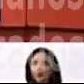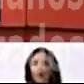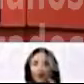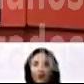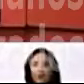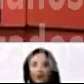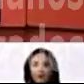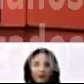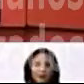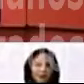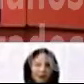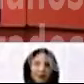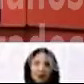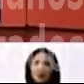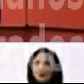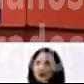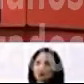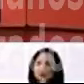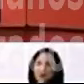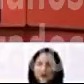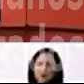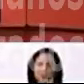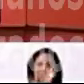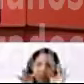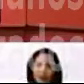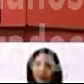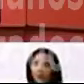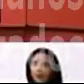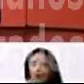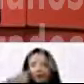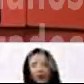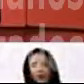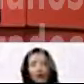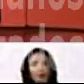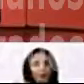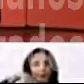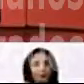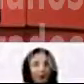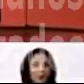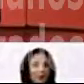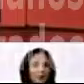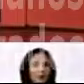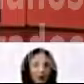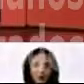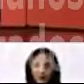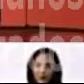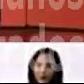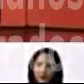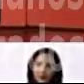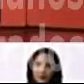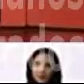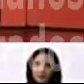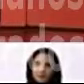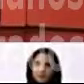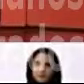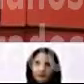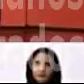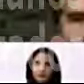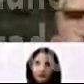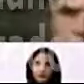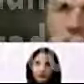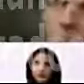¿qué cosas no han intentado hacer? Y nuestro pueblo siempre se ha levantado con dignidad, con muchísima dignidad.